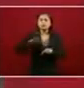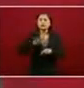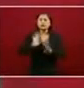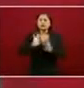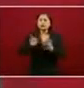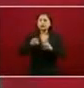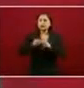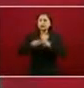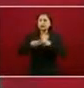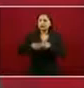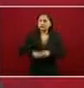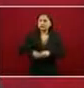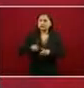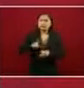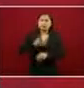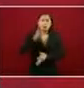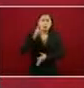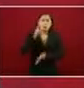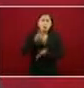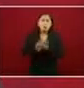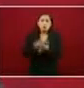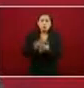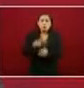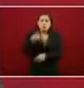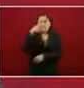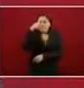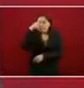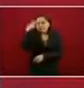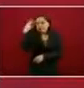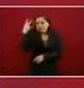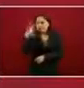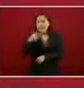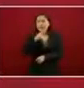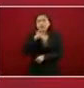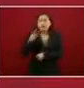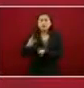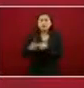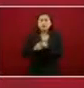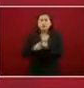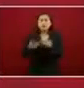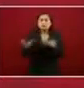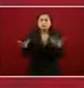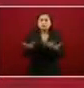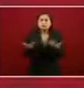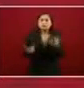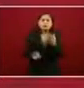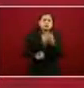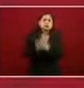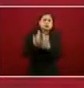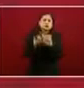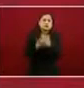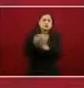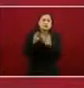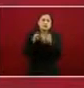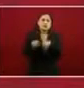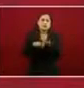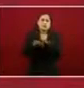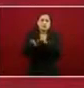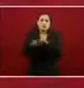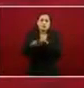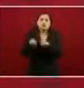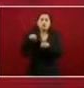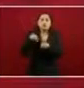de asilo en los eeuu aseguró que a los países del salvador y honduras se les está apoyando con dos programas príncipe sembrando vida y jóvenes